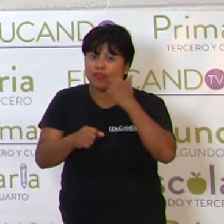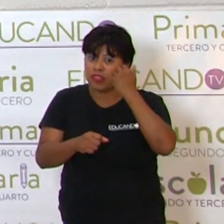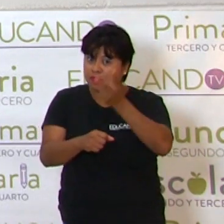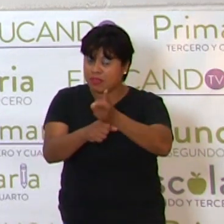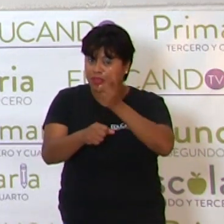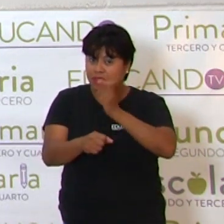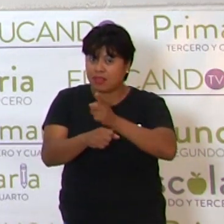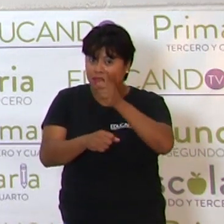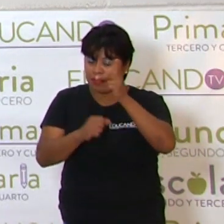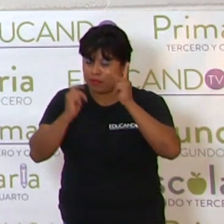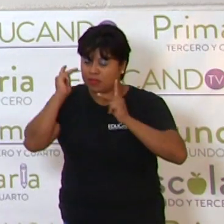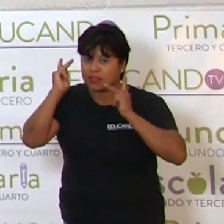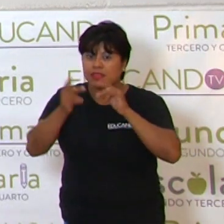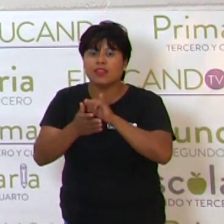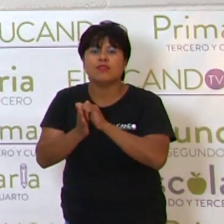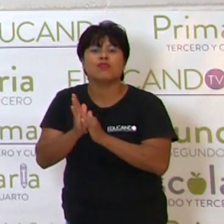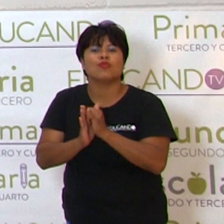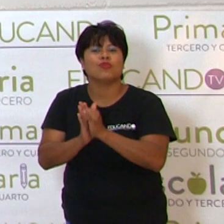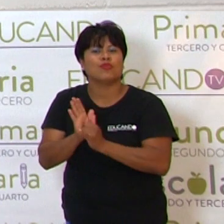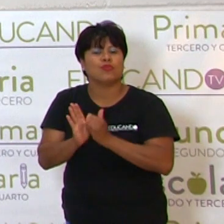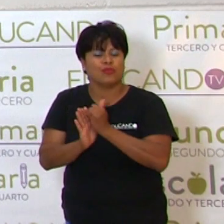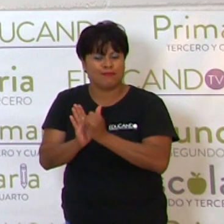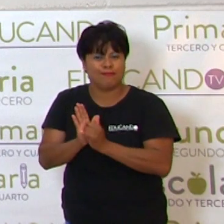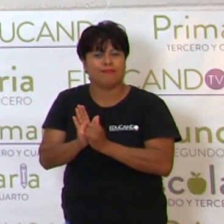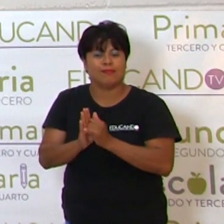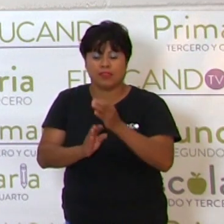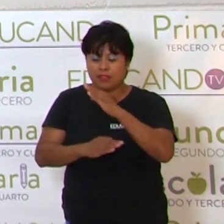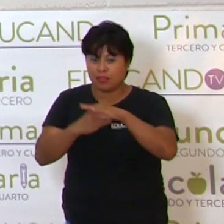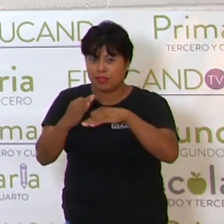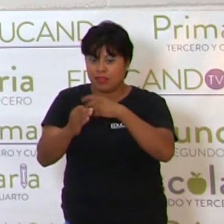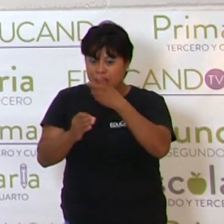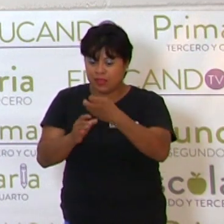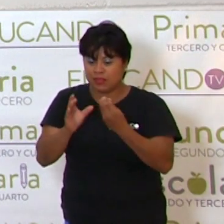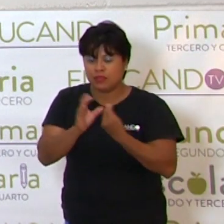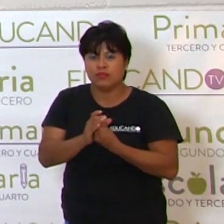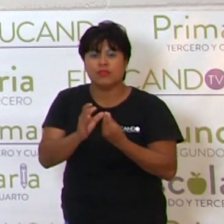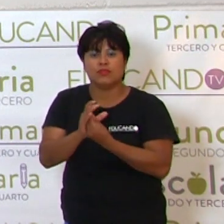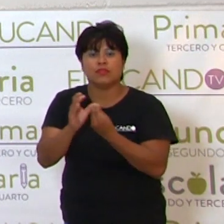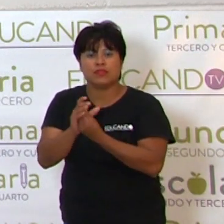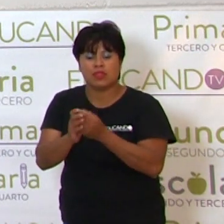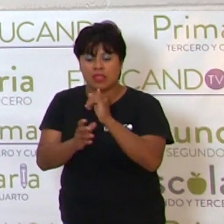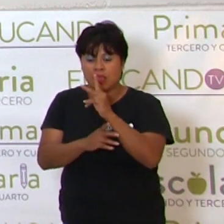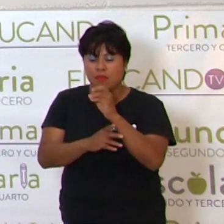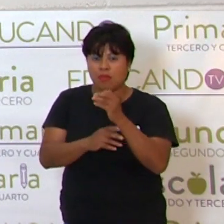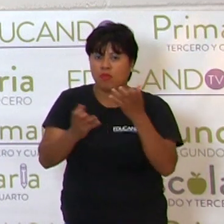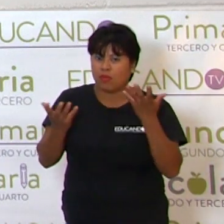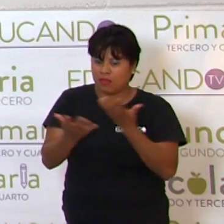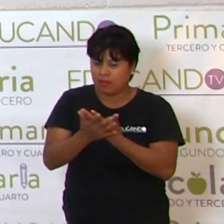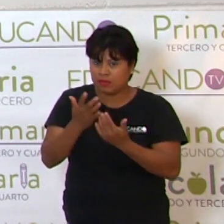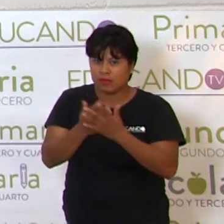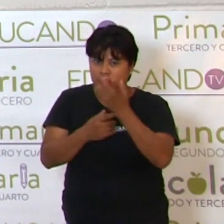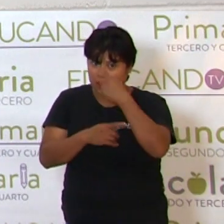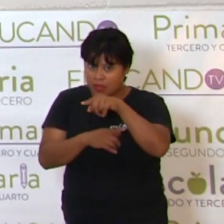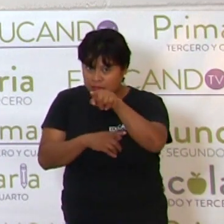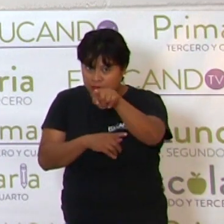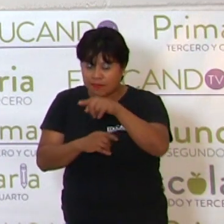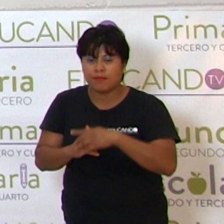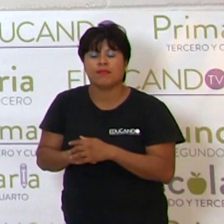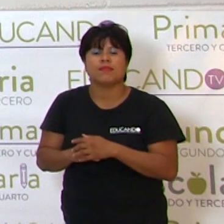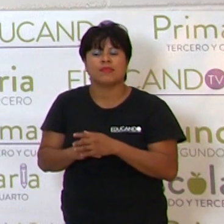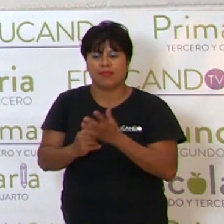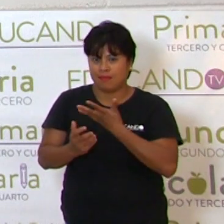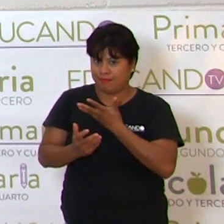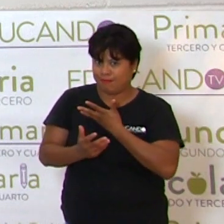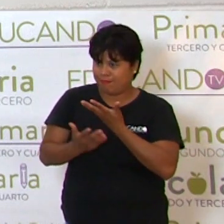invitarlos a que nos visiten en YouTube, en donde todas estas sesiones que el YEPO produce para ustedes están